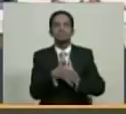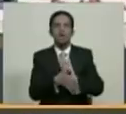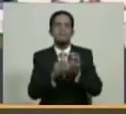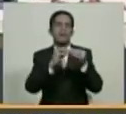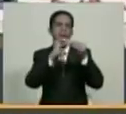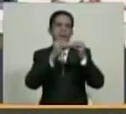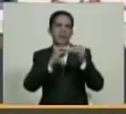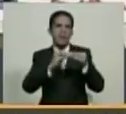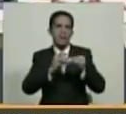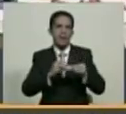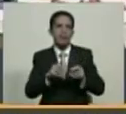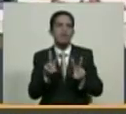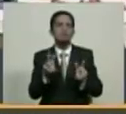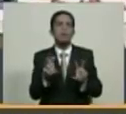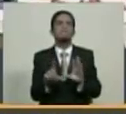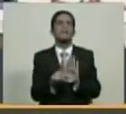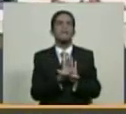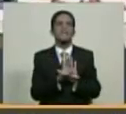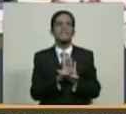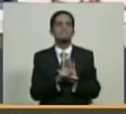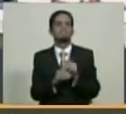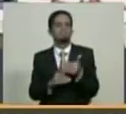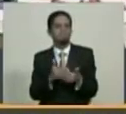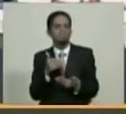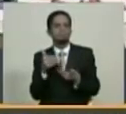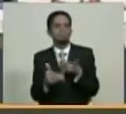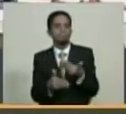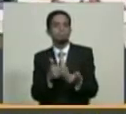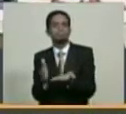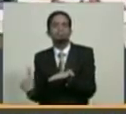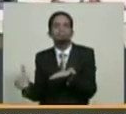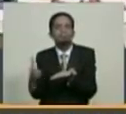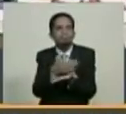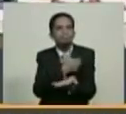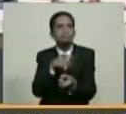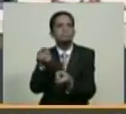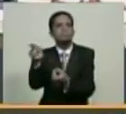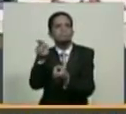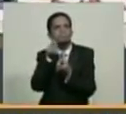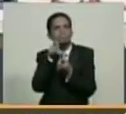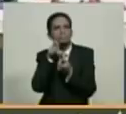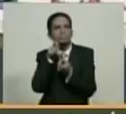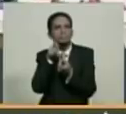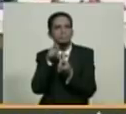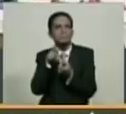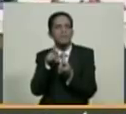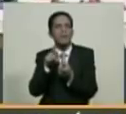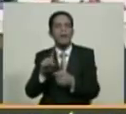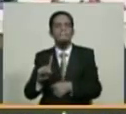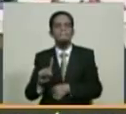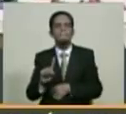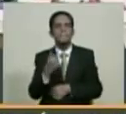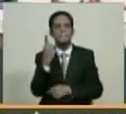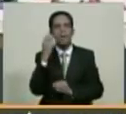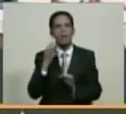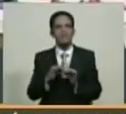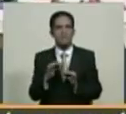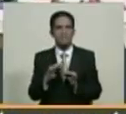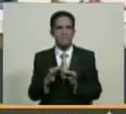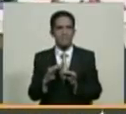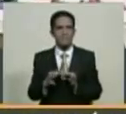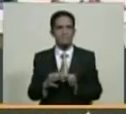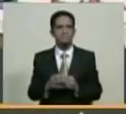el inicio gradual de recaudación que vamos a tener a partir del nuevo régimen